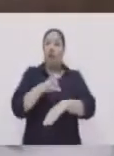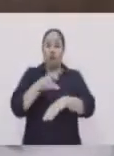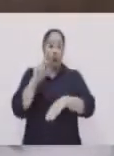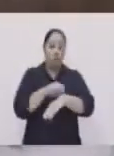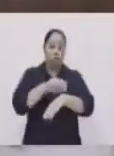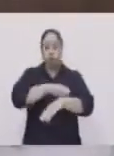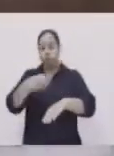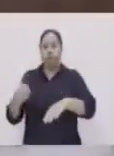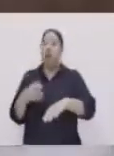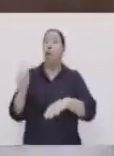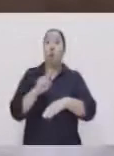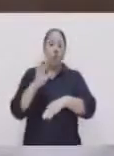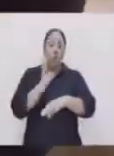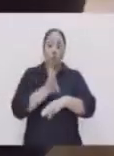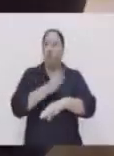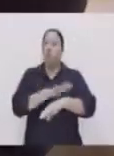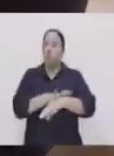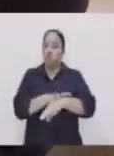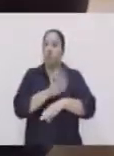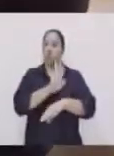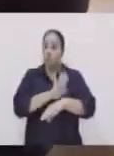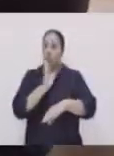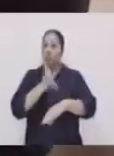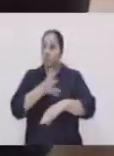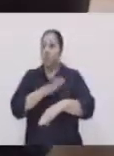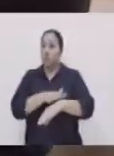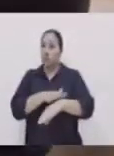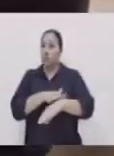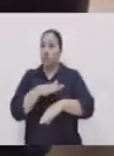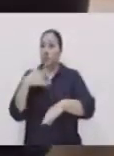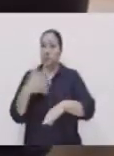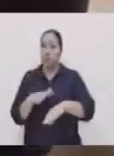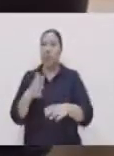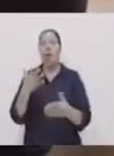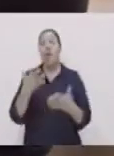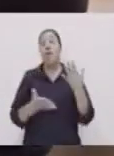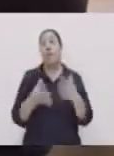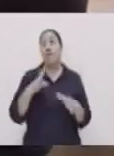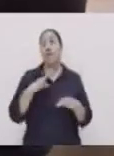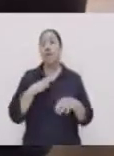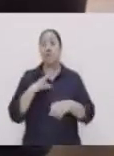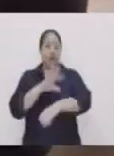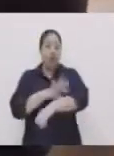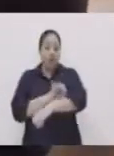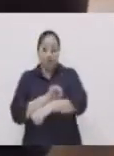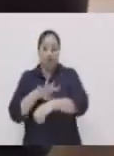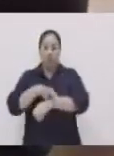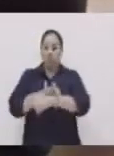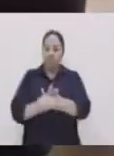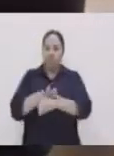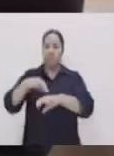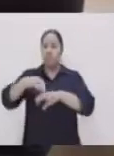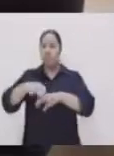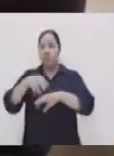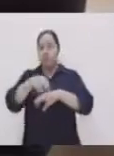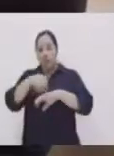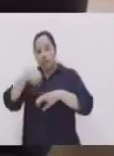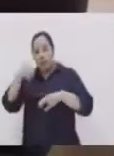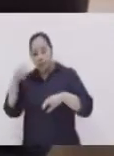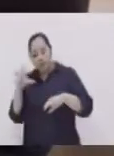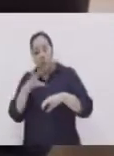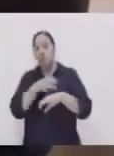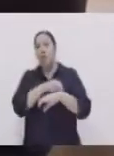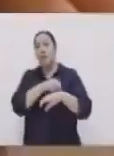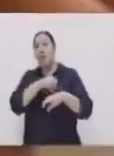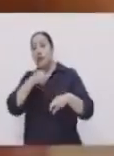porque aumentan el riesgo de infección. Tercero, si hubiera objetos como anillos, reloj, pulsera o ropa que esté